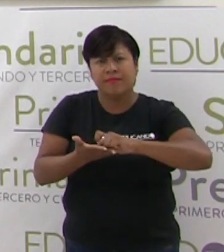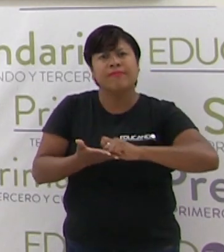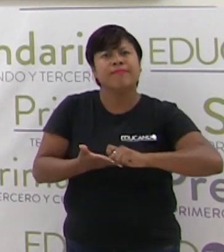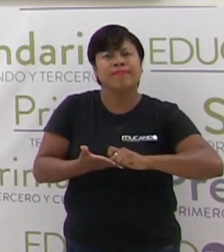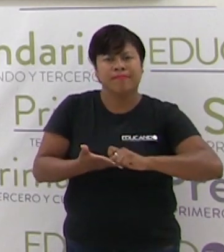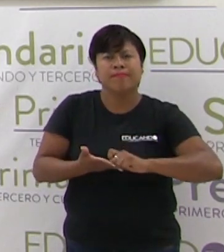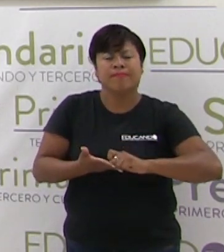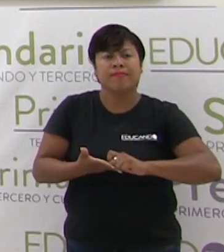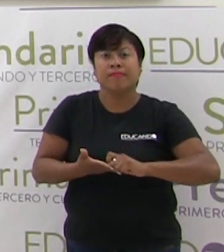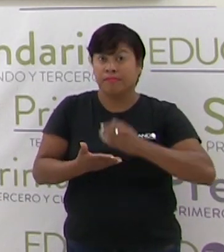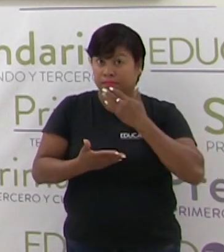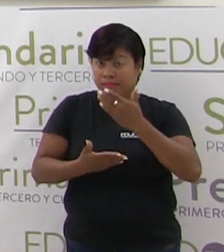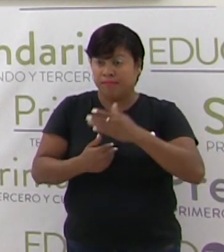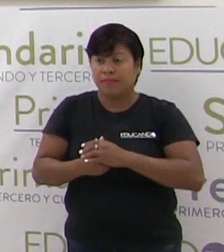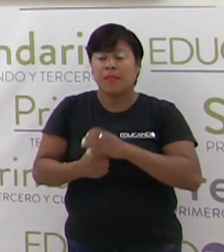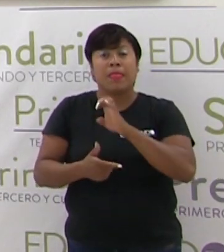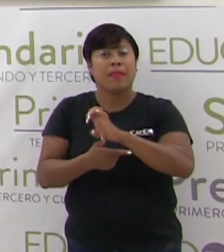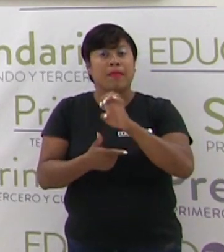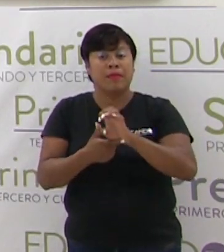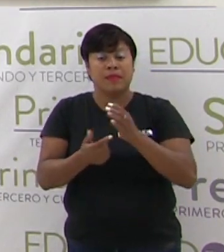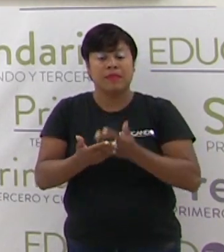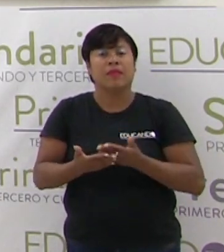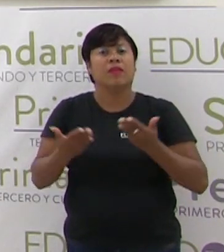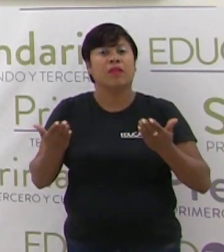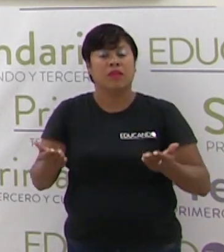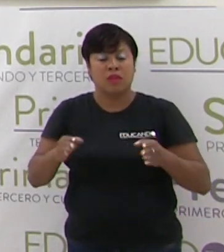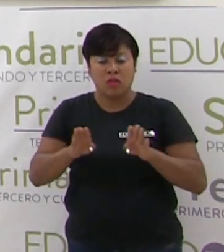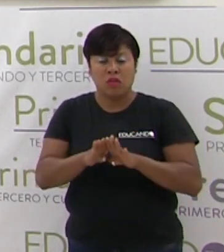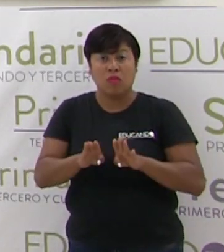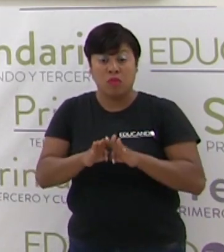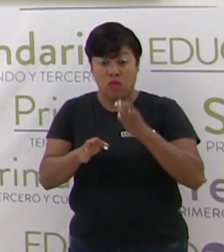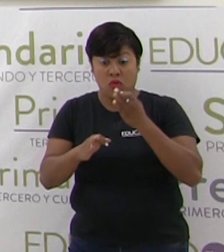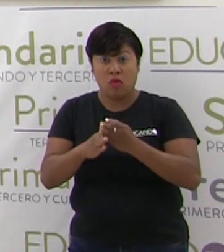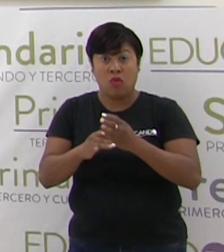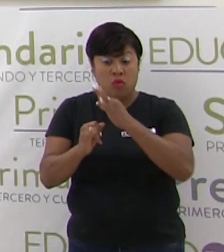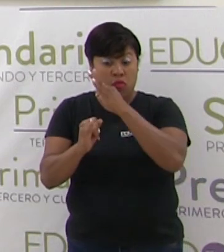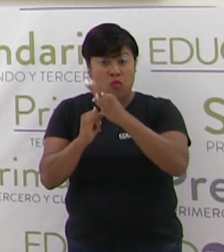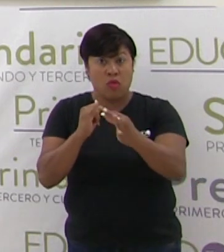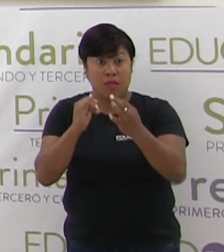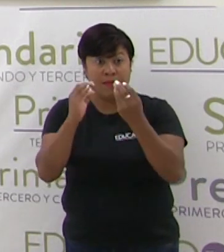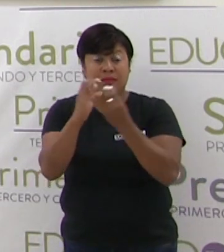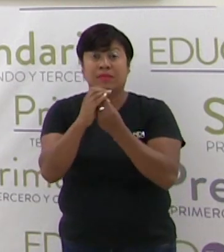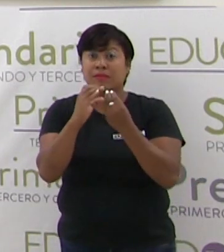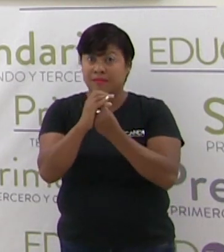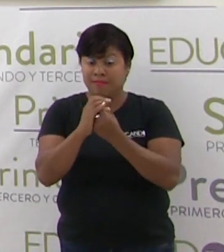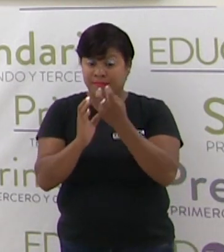Y bueno, entonces ahora, como hoy es nuestra última